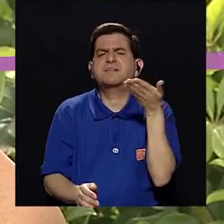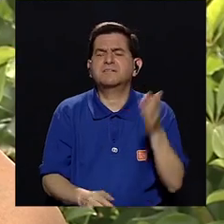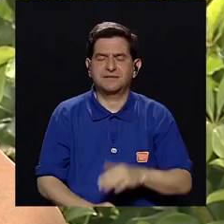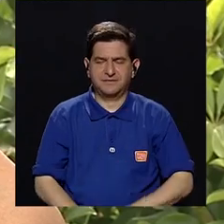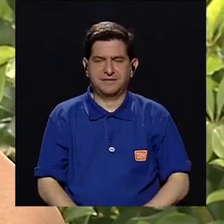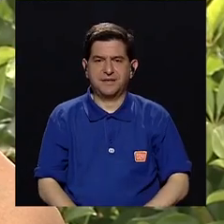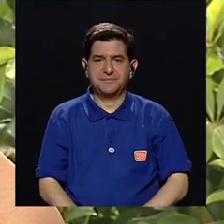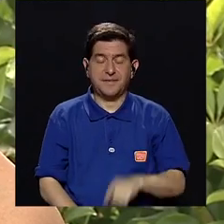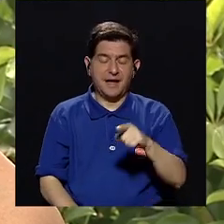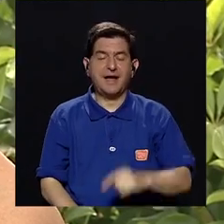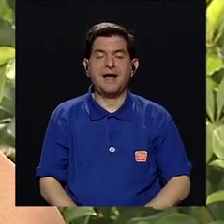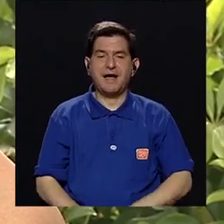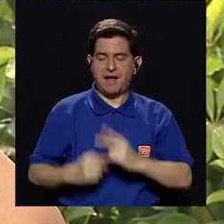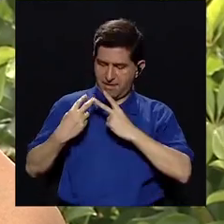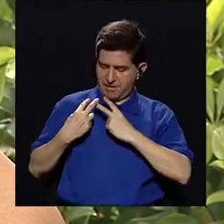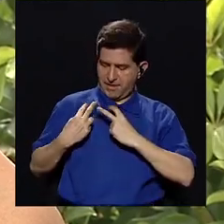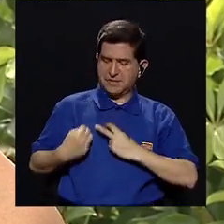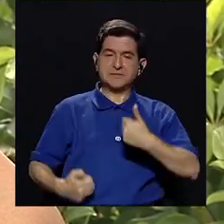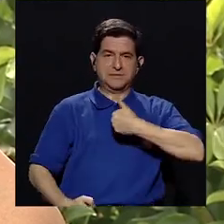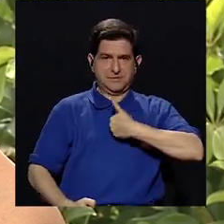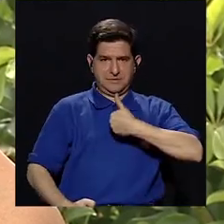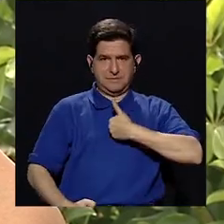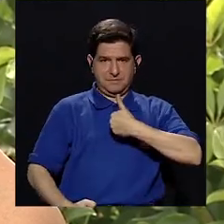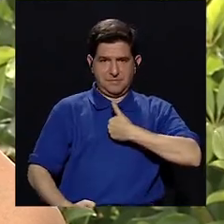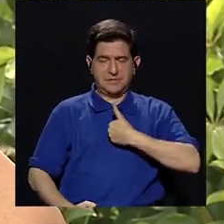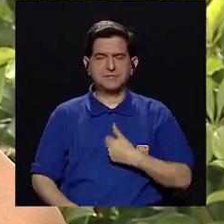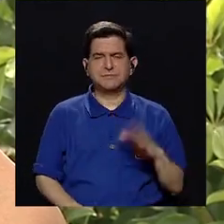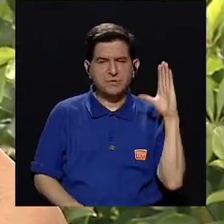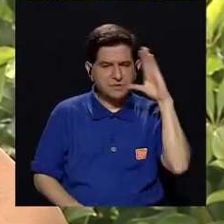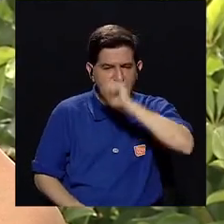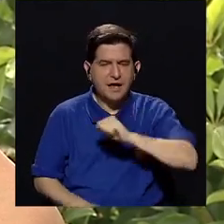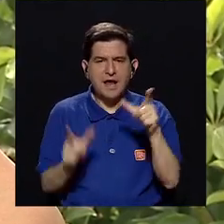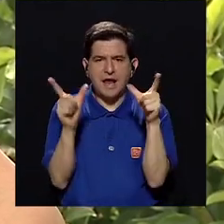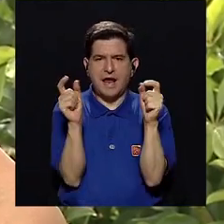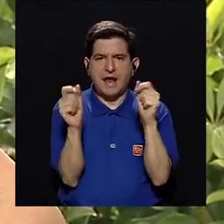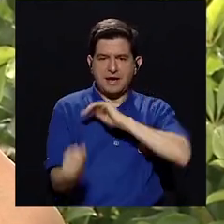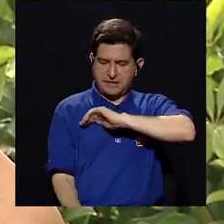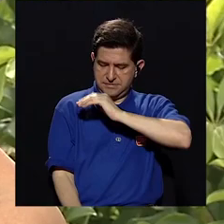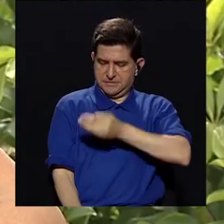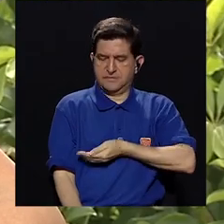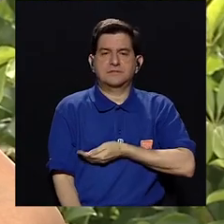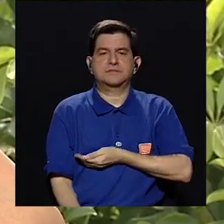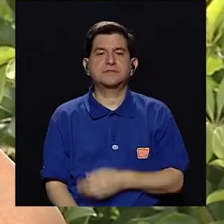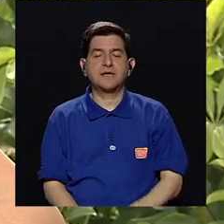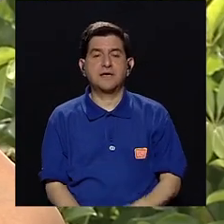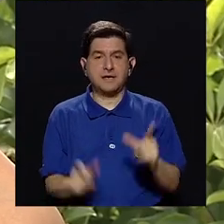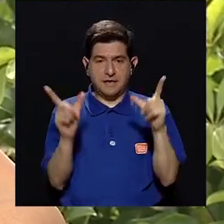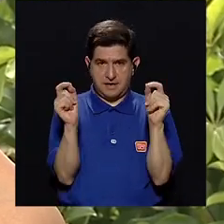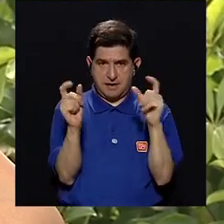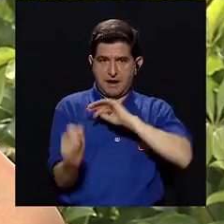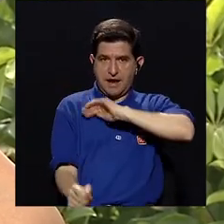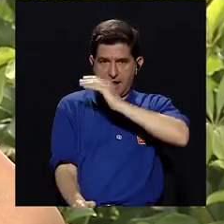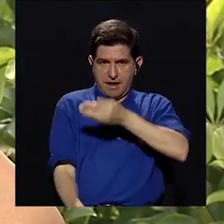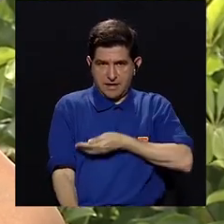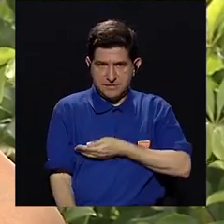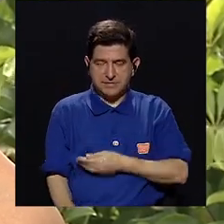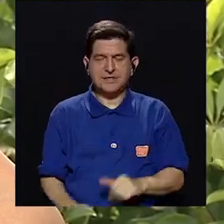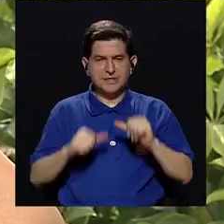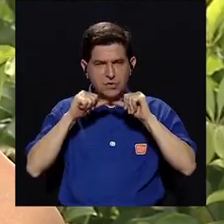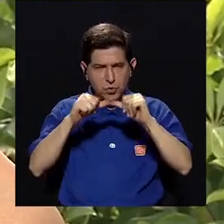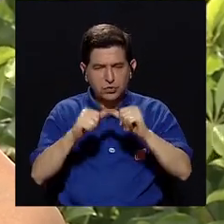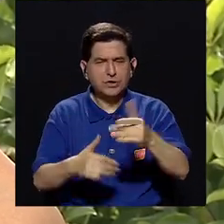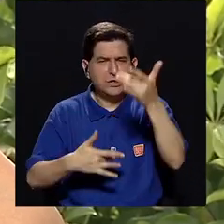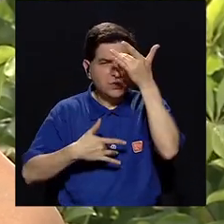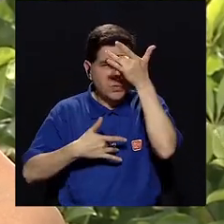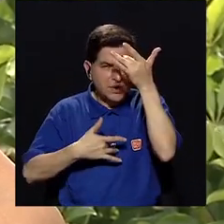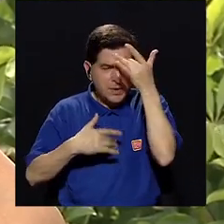autoexamen de para detectar el cáncer de mama el cáncer de mama sigue siendo una de las enfermedades más